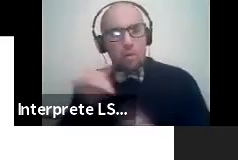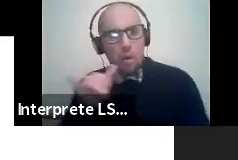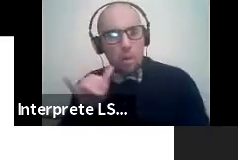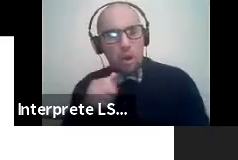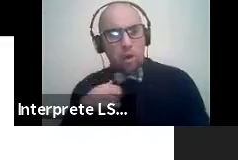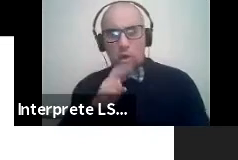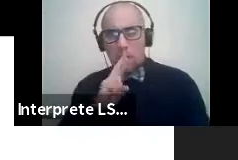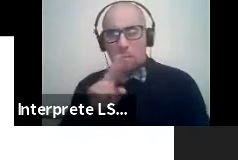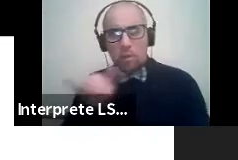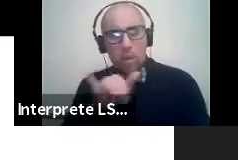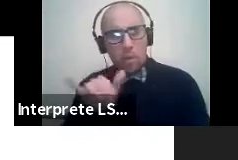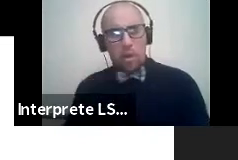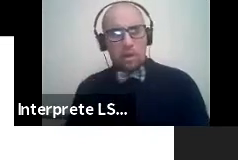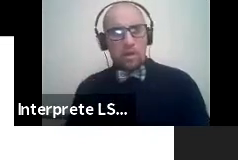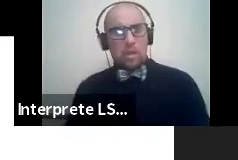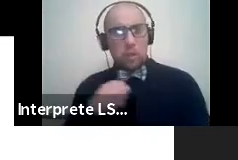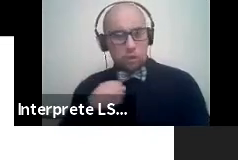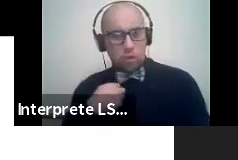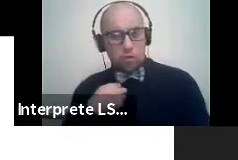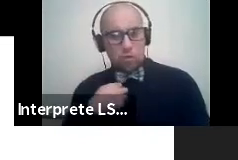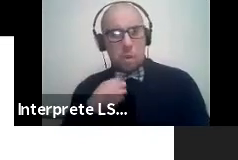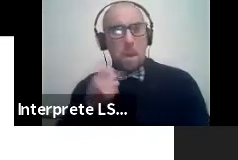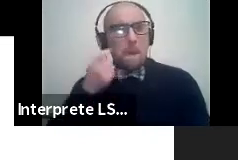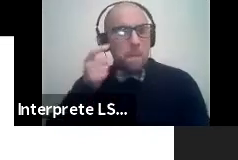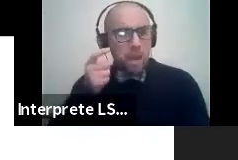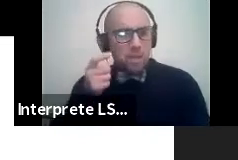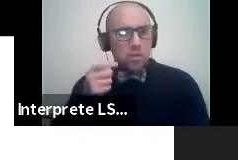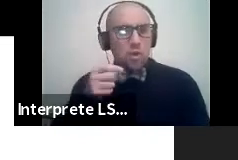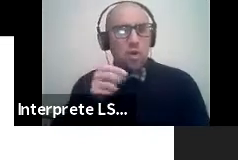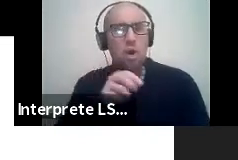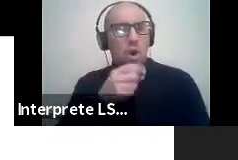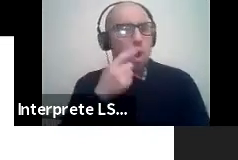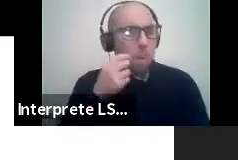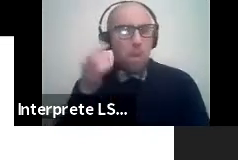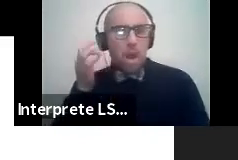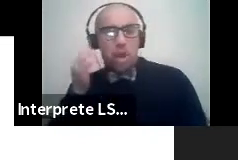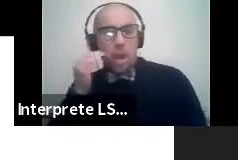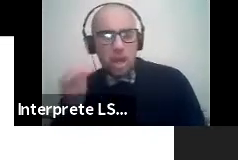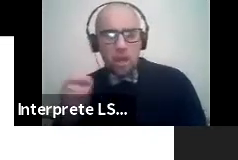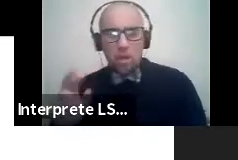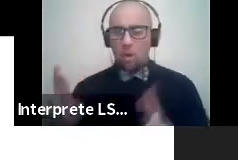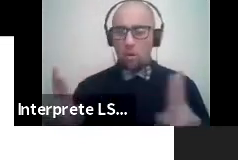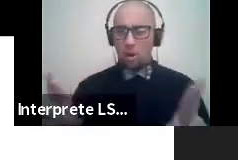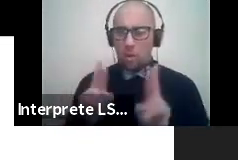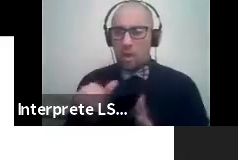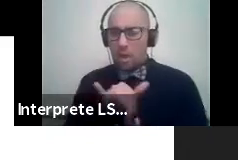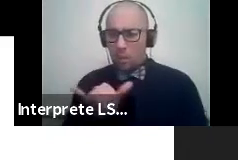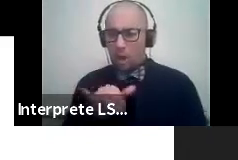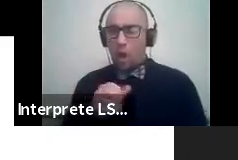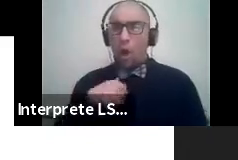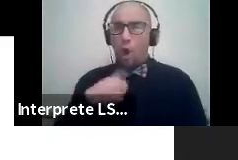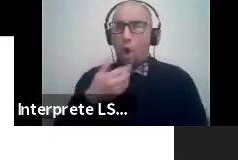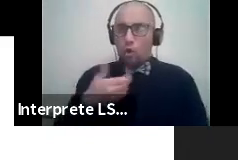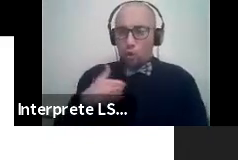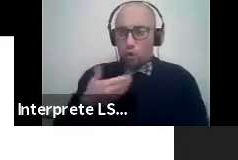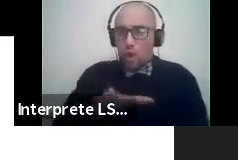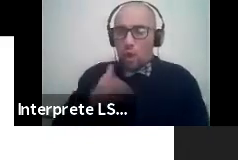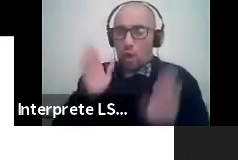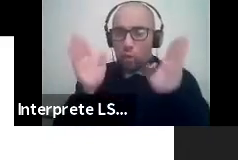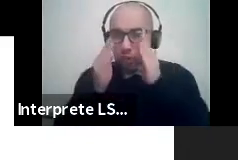respuesta? ¿Espero lo mismo de unos y de otras? O sea, ¿tengo un sesgo de género? ¿No es cierto? ¿Entrego las